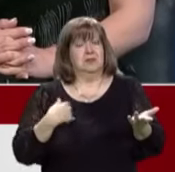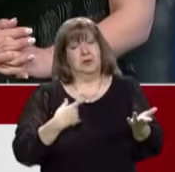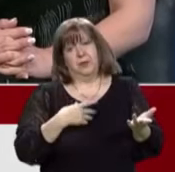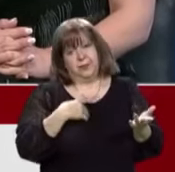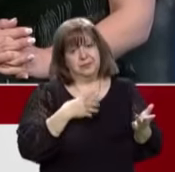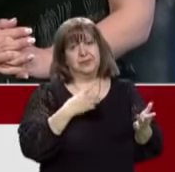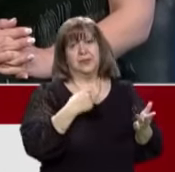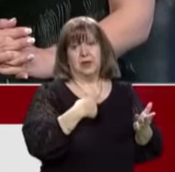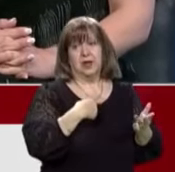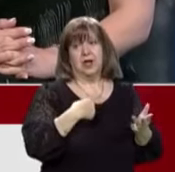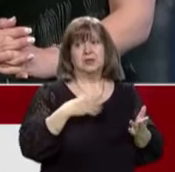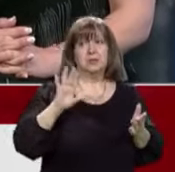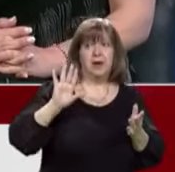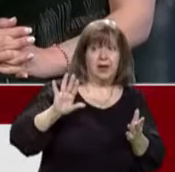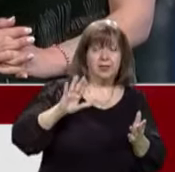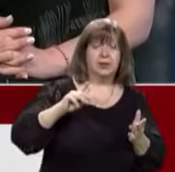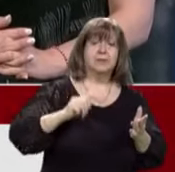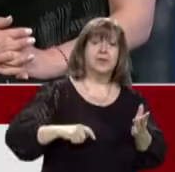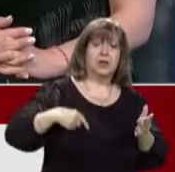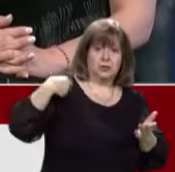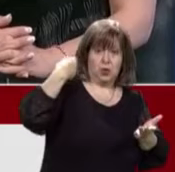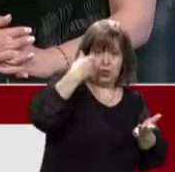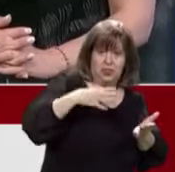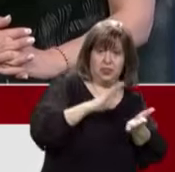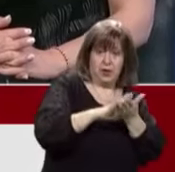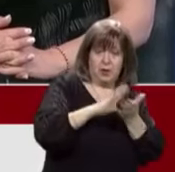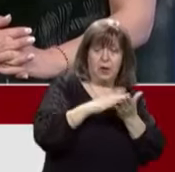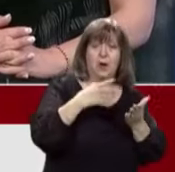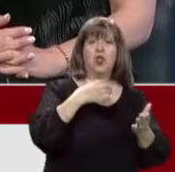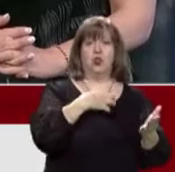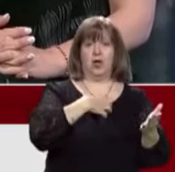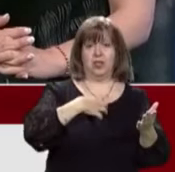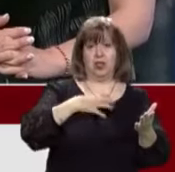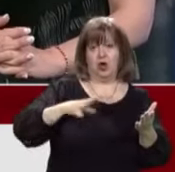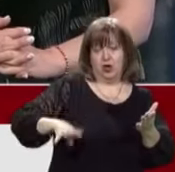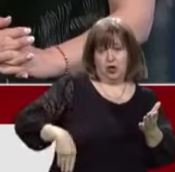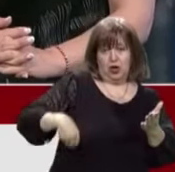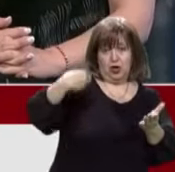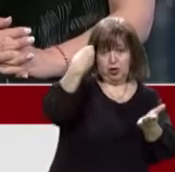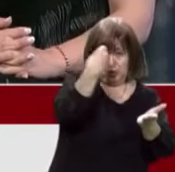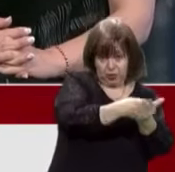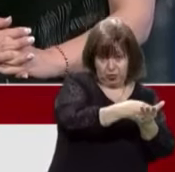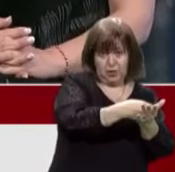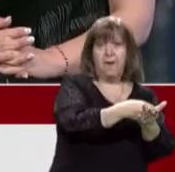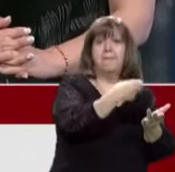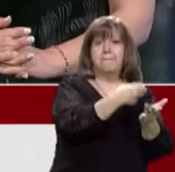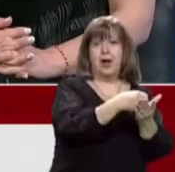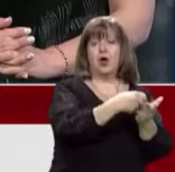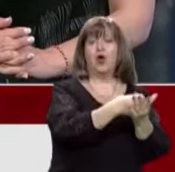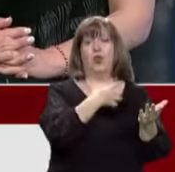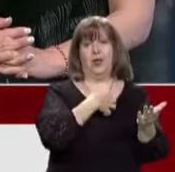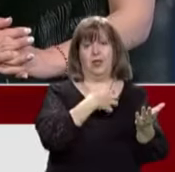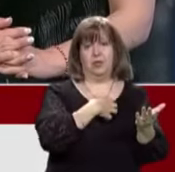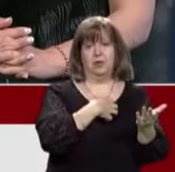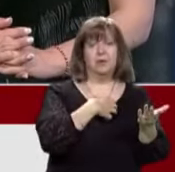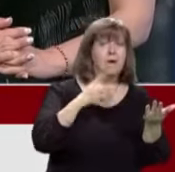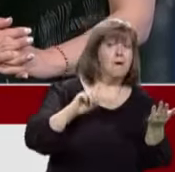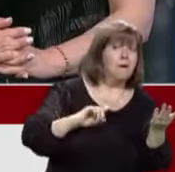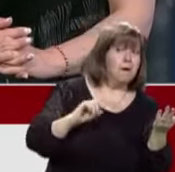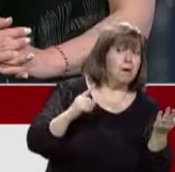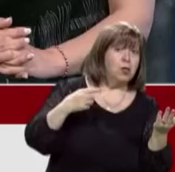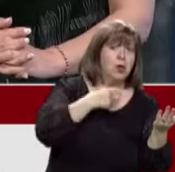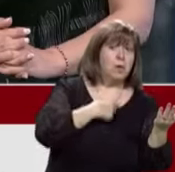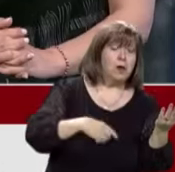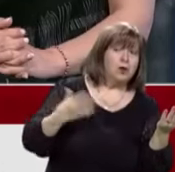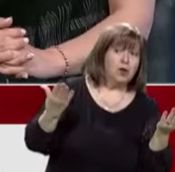bueno, apuesto de nuevo a tener una carnicería en este lugar, sacó dinero de donde pudo. Y bueno, y viene de esta manera,